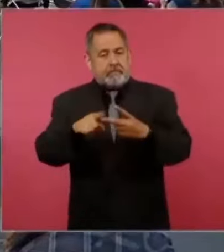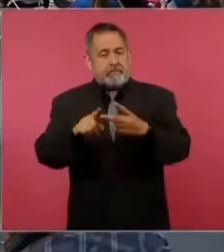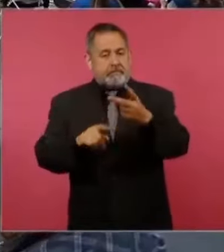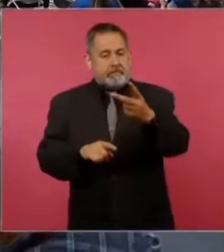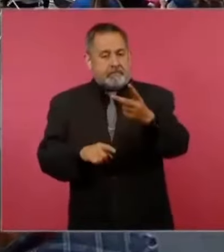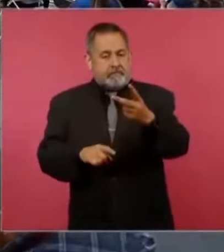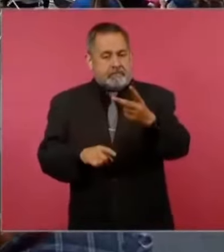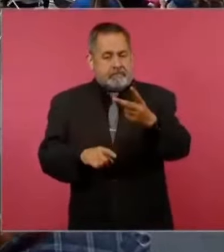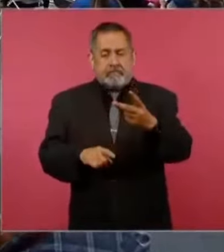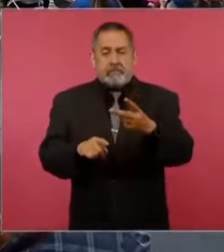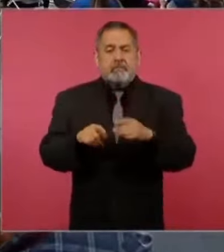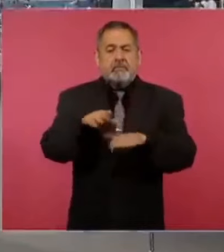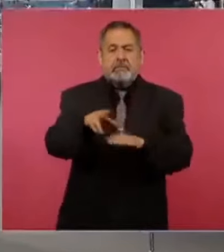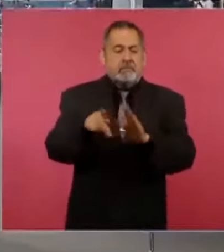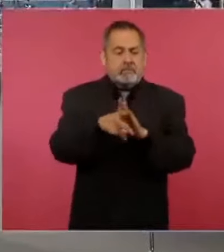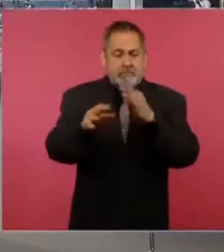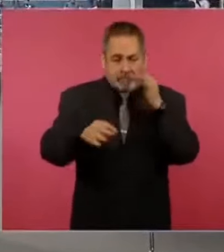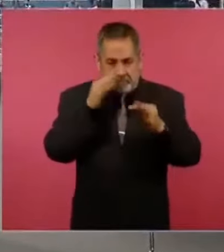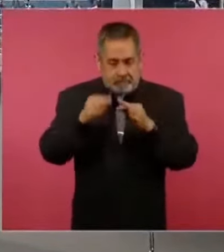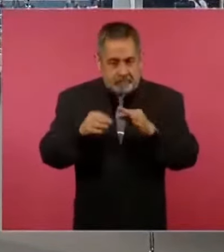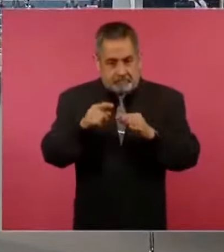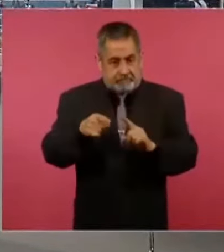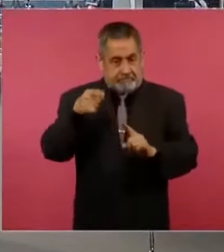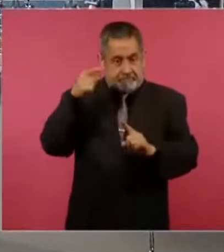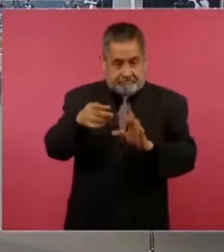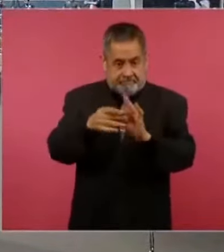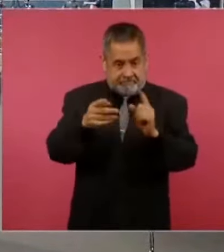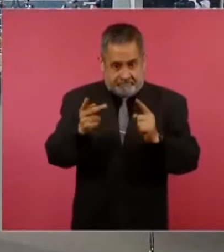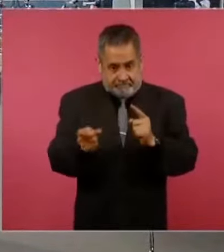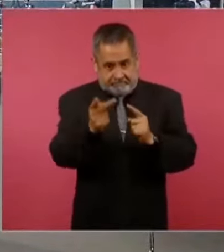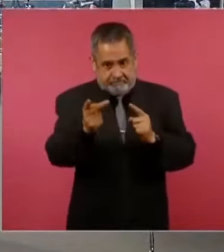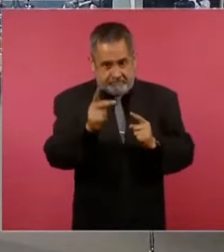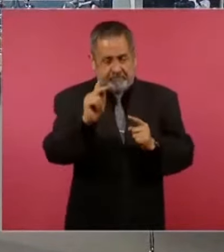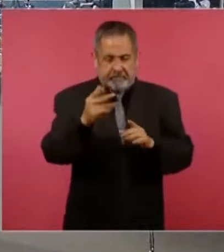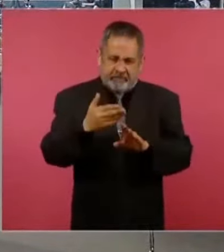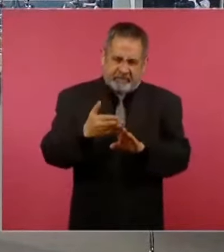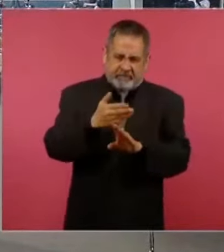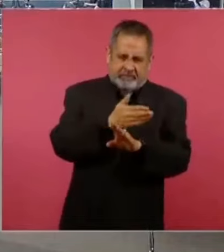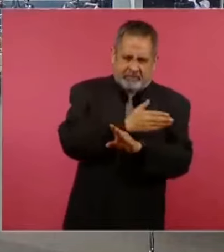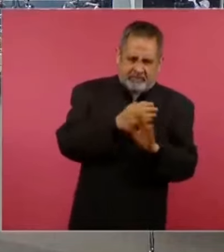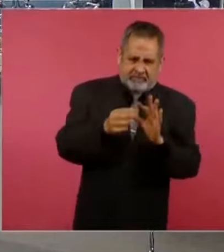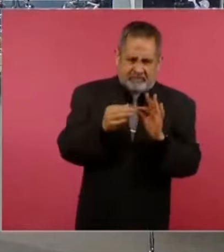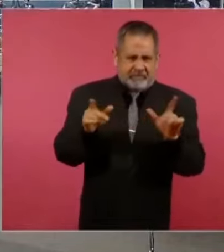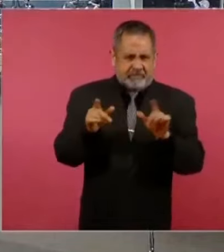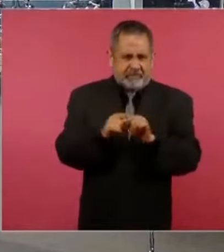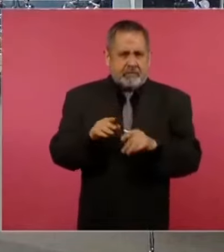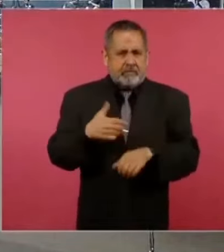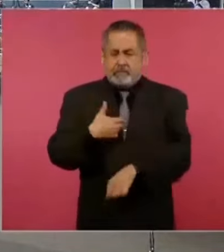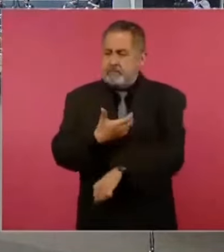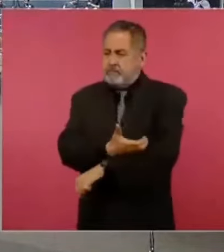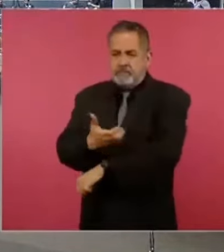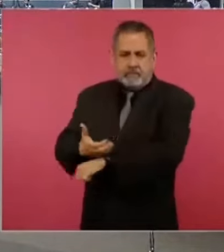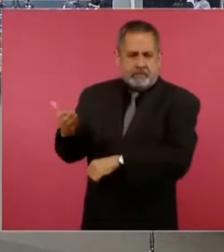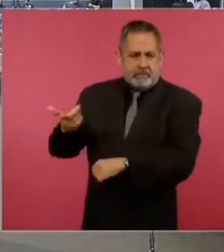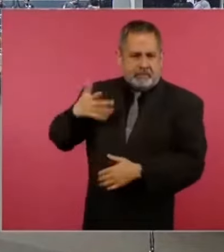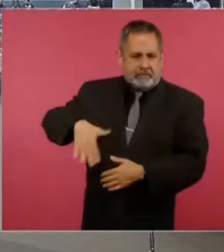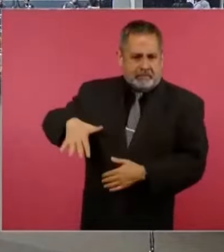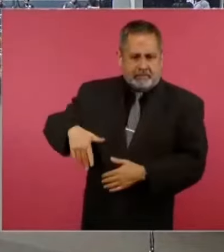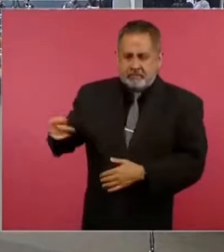es sobre periodismo, pero antes de entrar de lleno a la pregunta, quiero hacer nada más una acotación sobre la compañera que habló hace